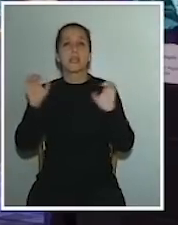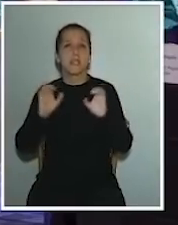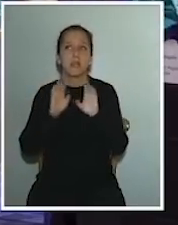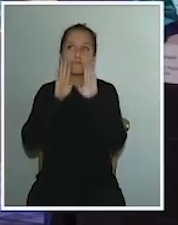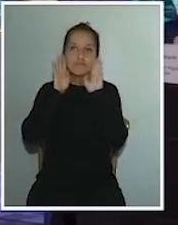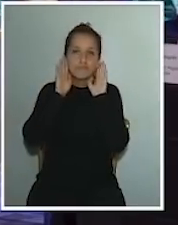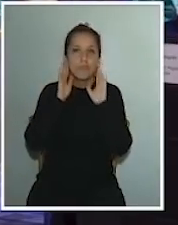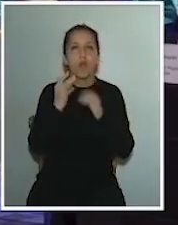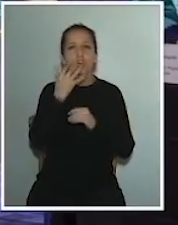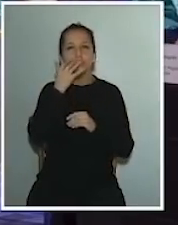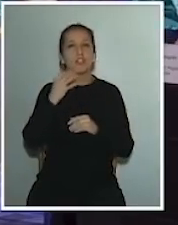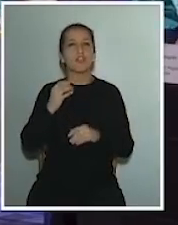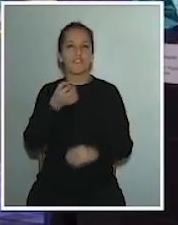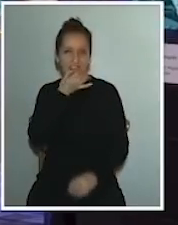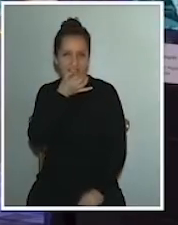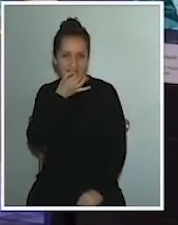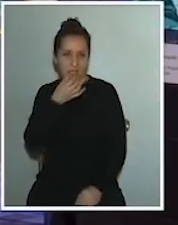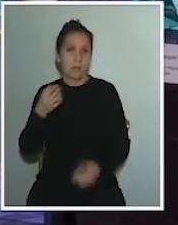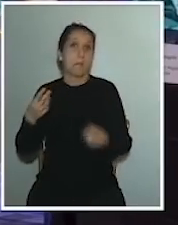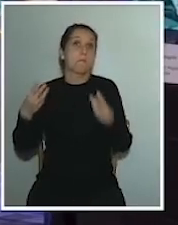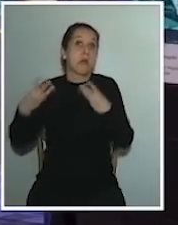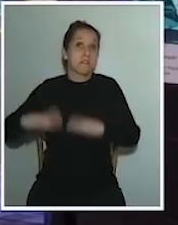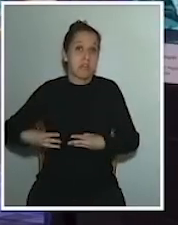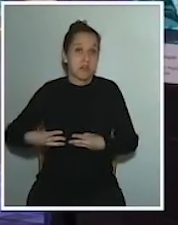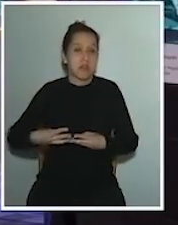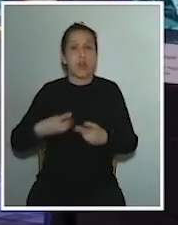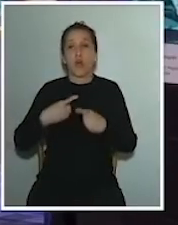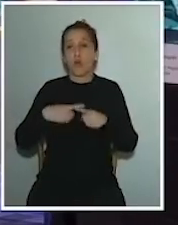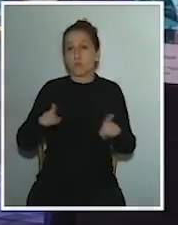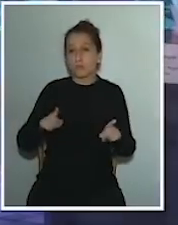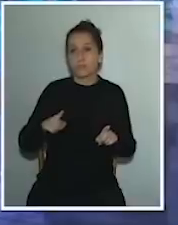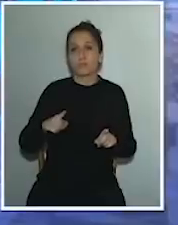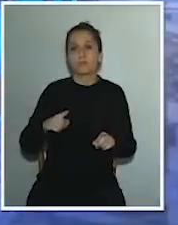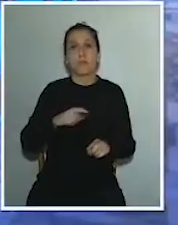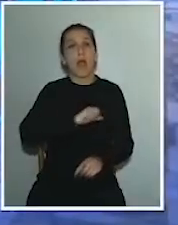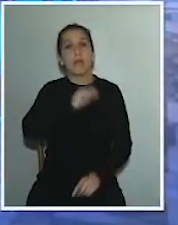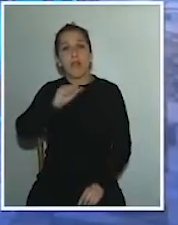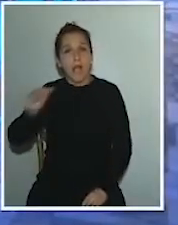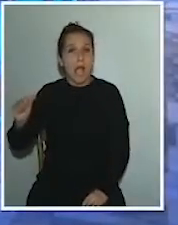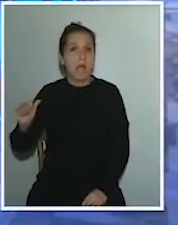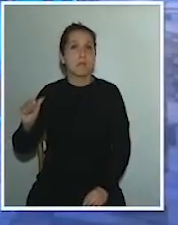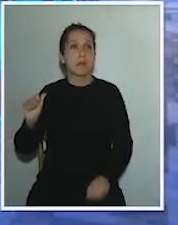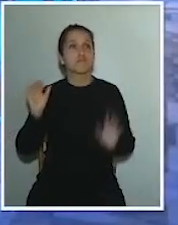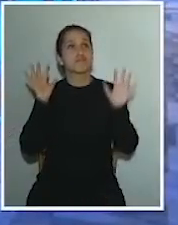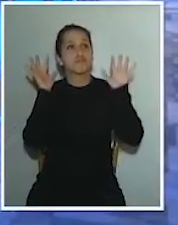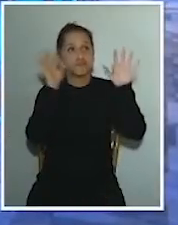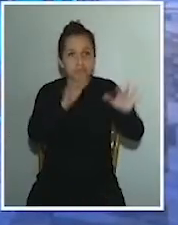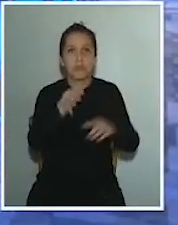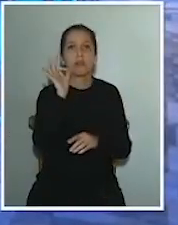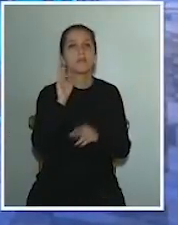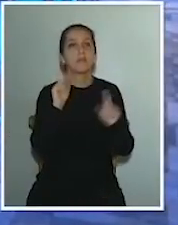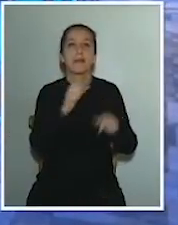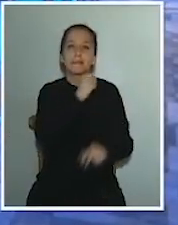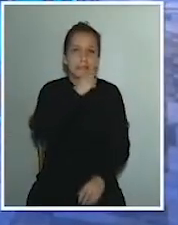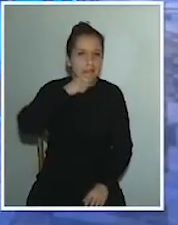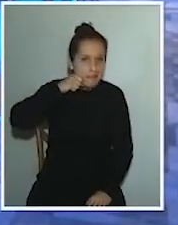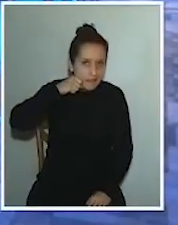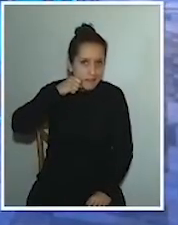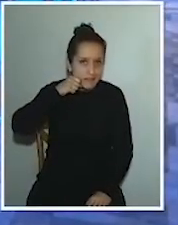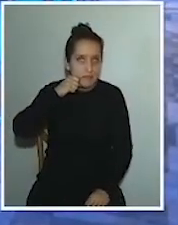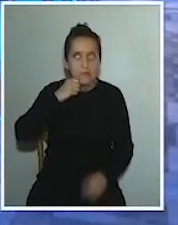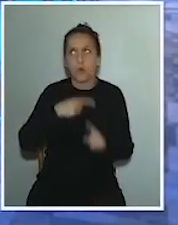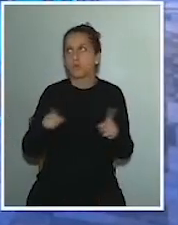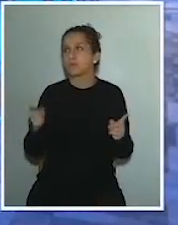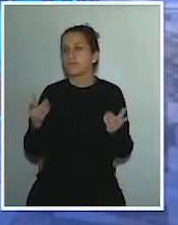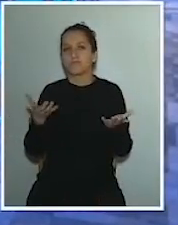verde en Magallanes hagamos un foro en ata en datacama por el tema de la sequía hagamos un foro